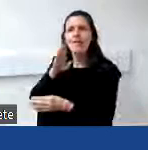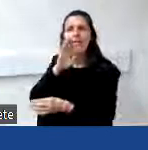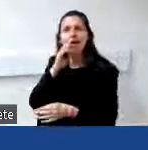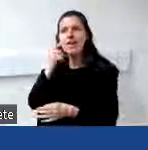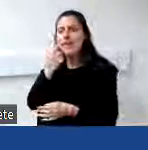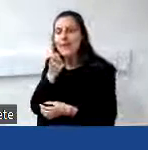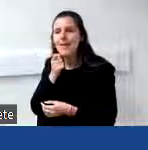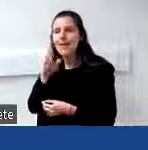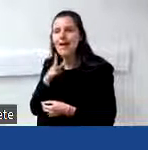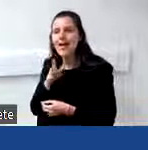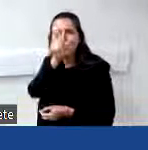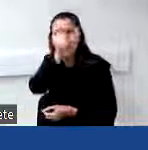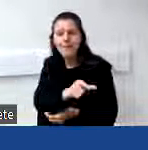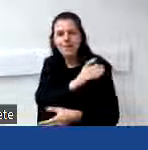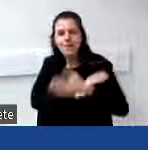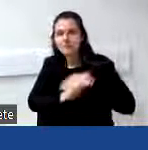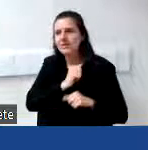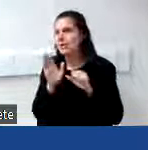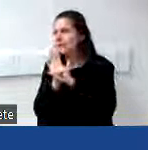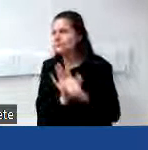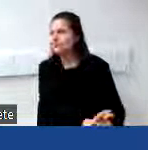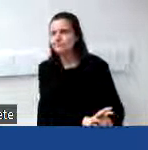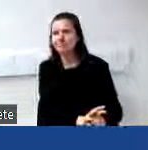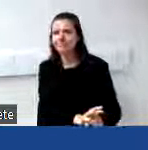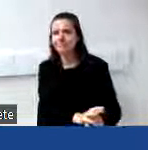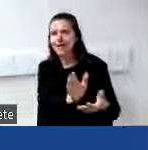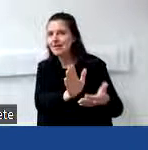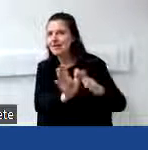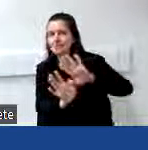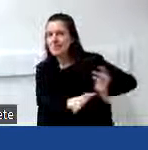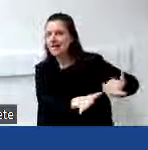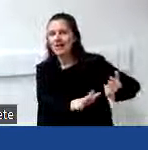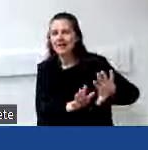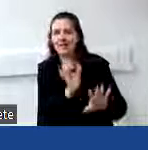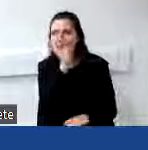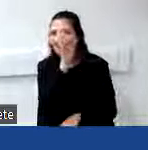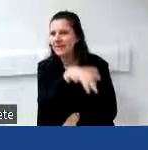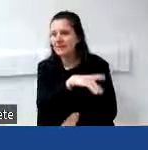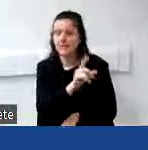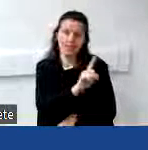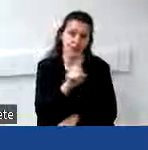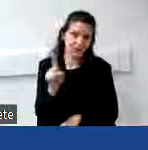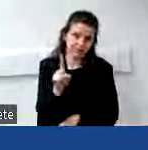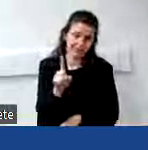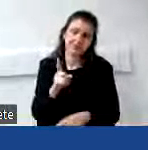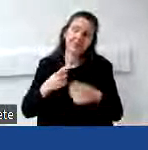si la persona no estuviera presente, hay que dirigirnos directamente a la persona, aclararle al acompañante en un inicio